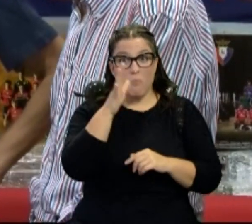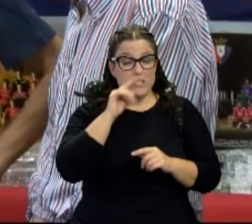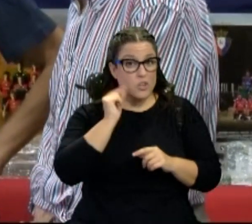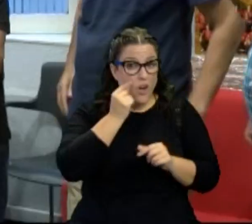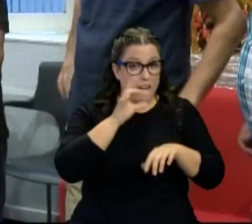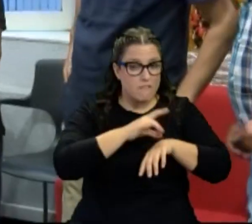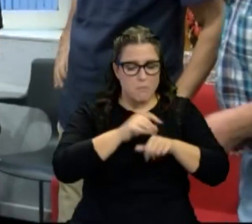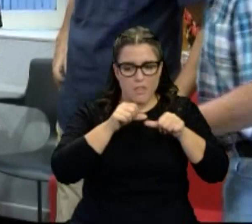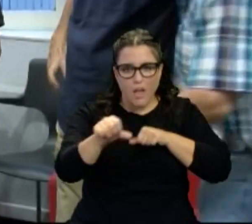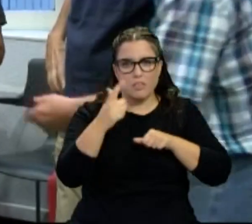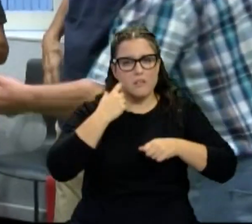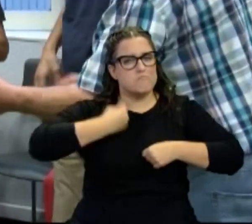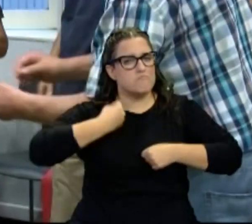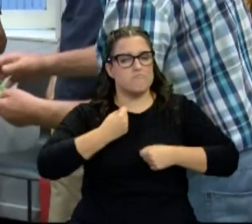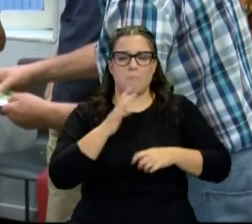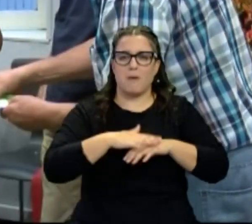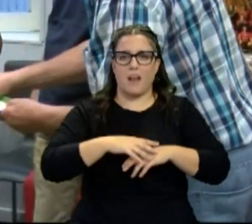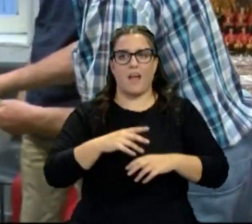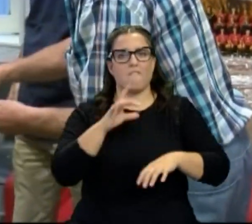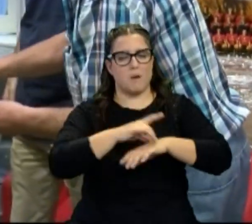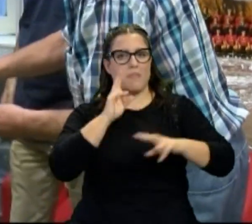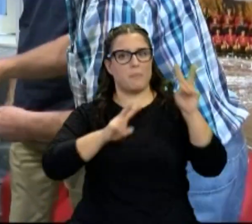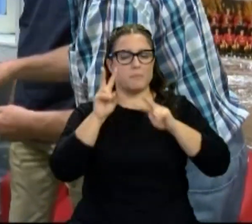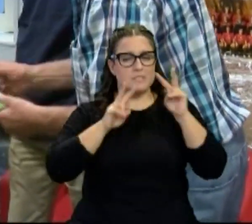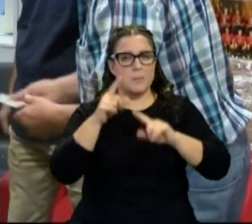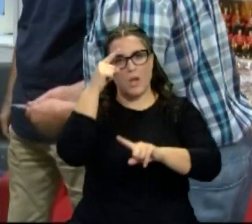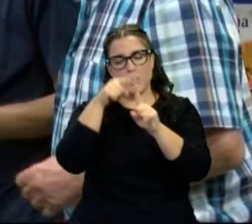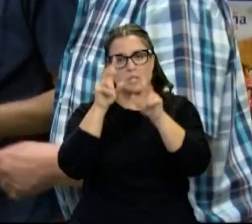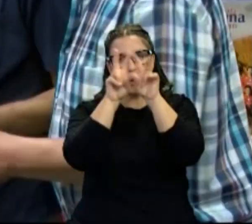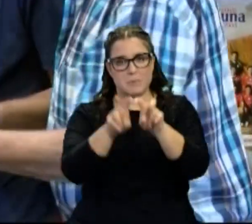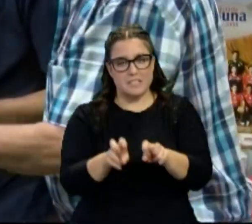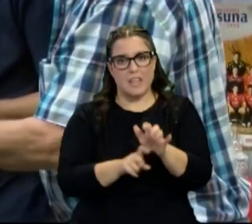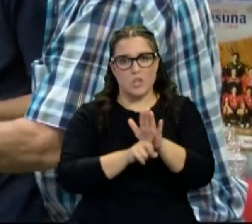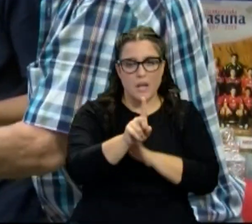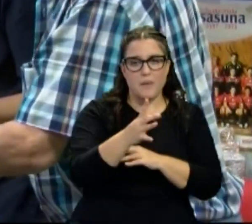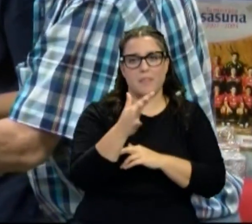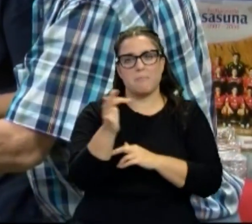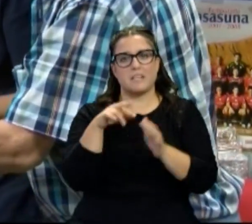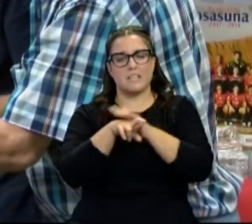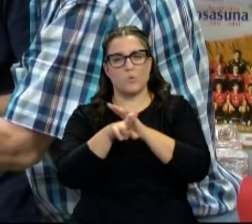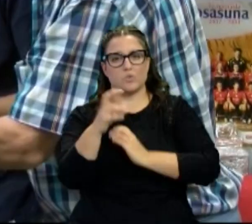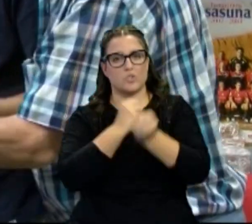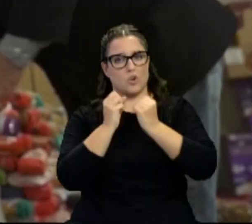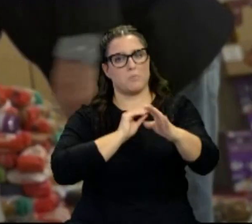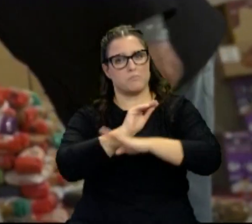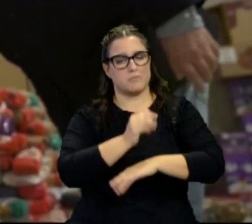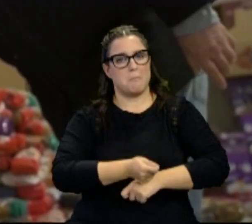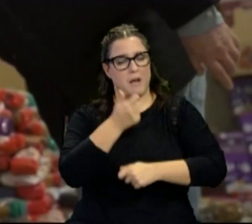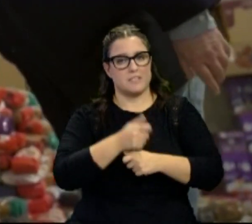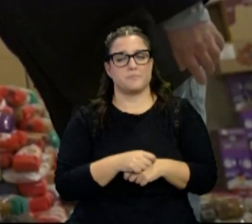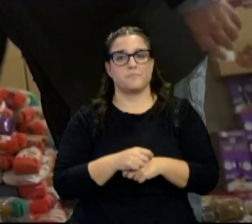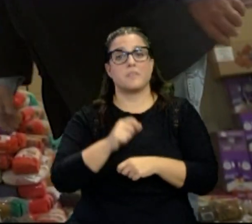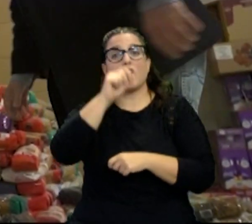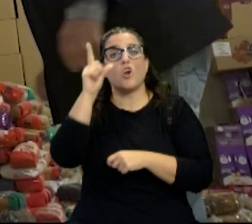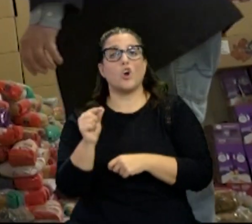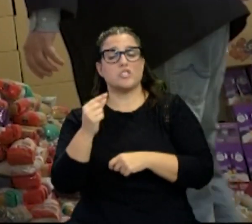mostrado todo su empeño en hacer visible esta enfermedad para que avance la investigación y los recursos económicos destinados a la misma. La gota de leche nació